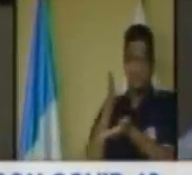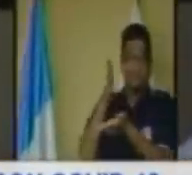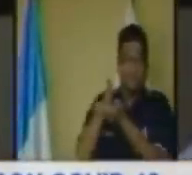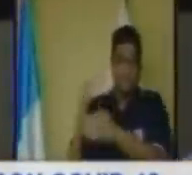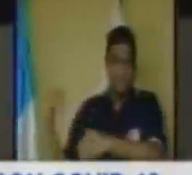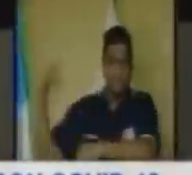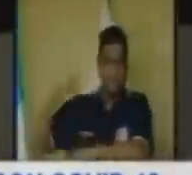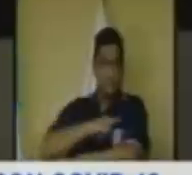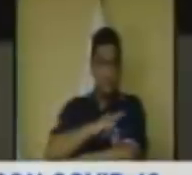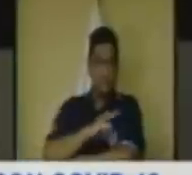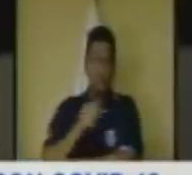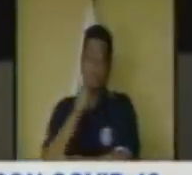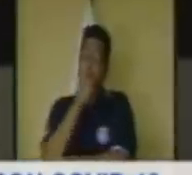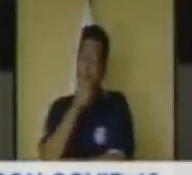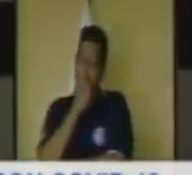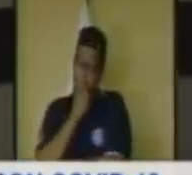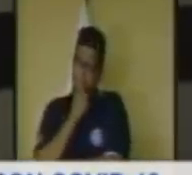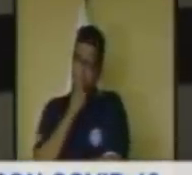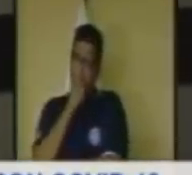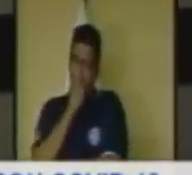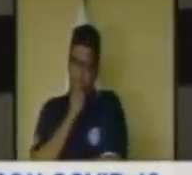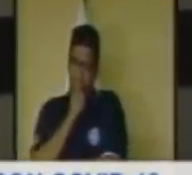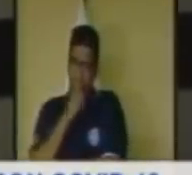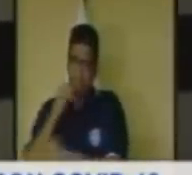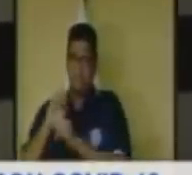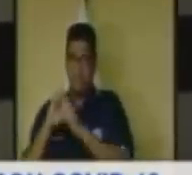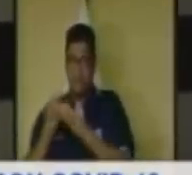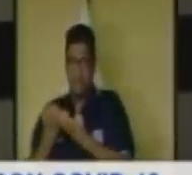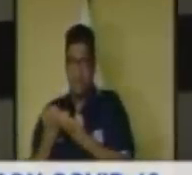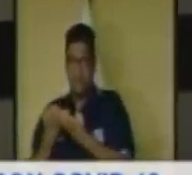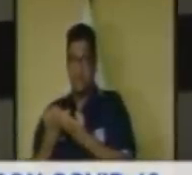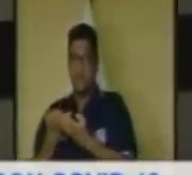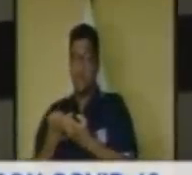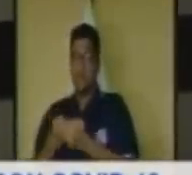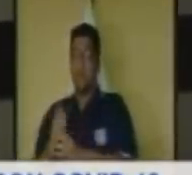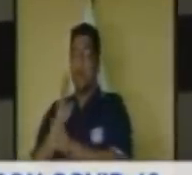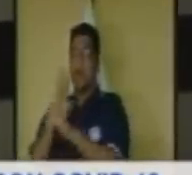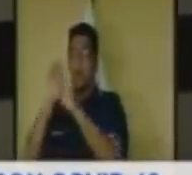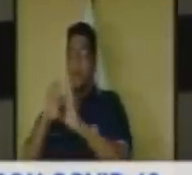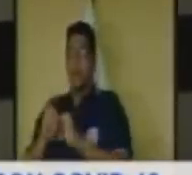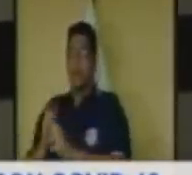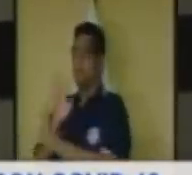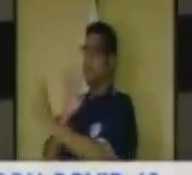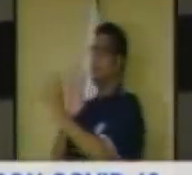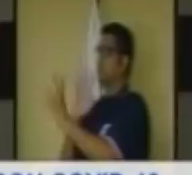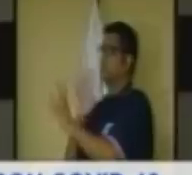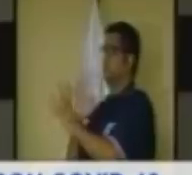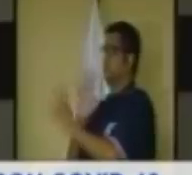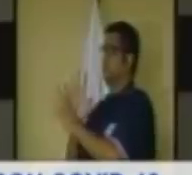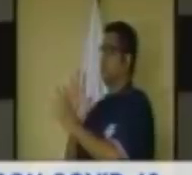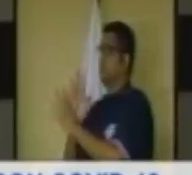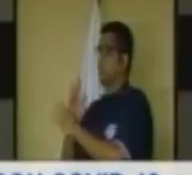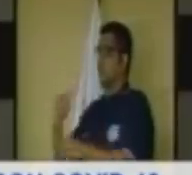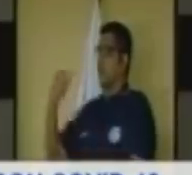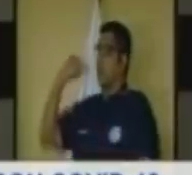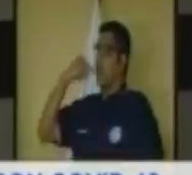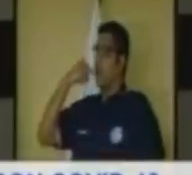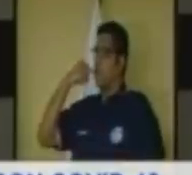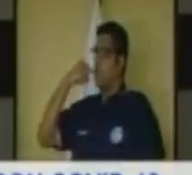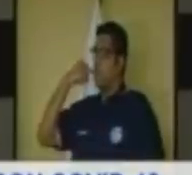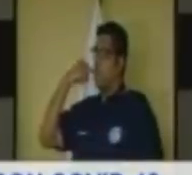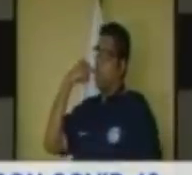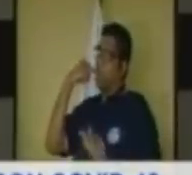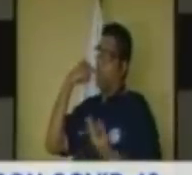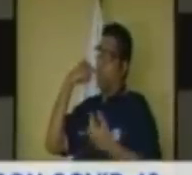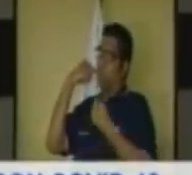establecido desde unos días atrás la toma de temperatura por parte del personal del Ministerio de Salud a bordo de las